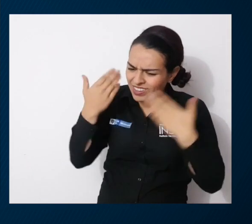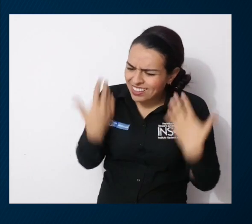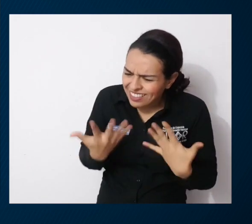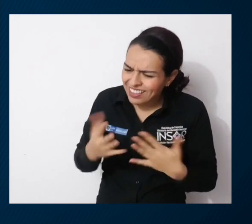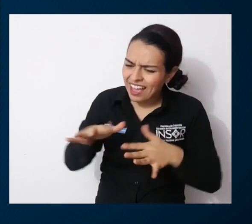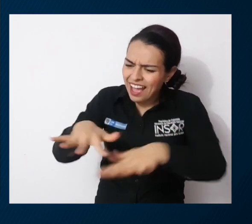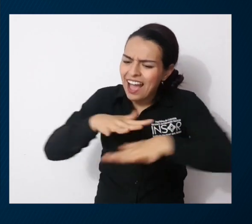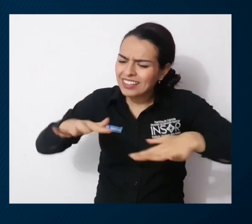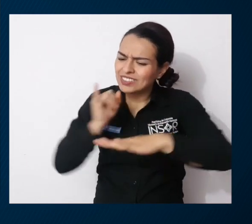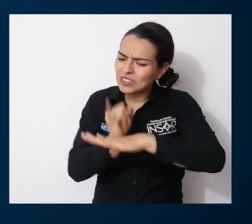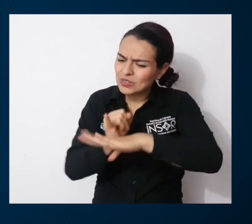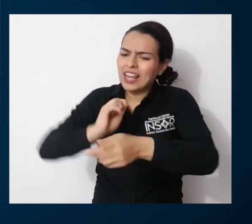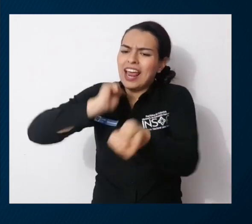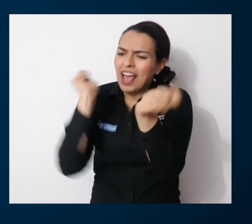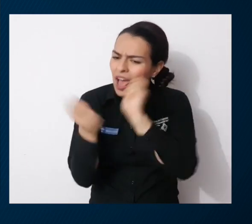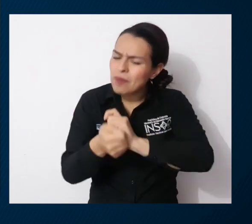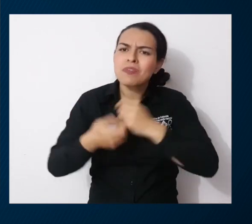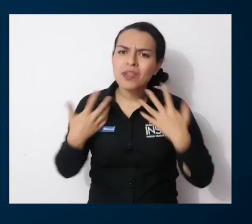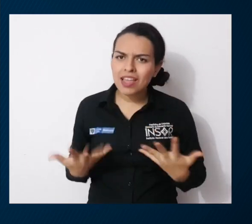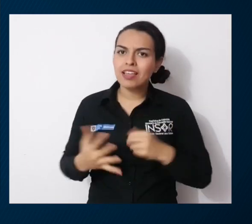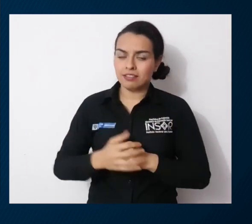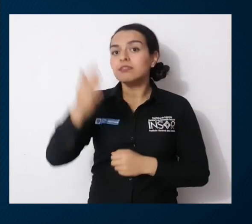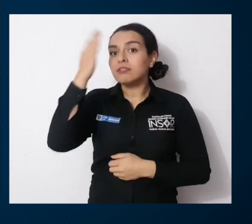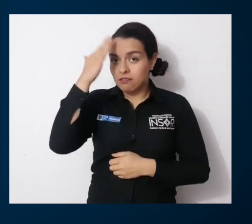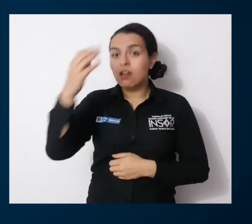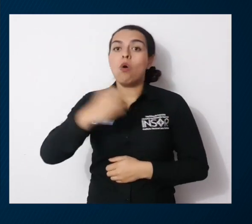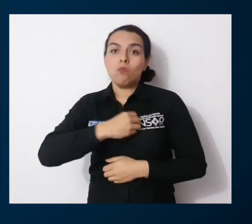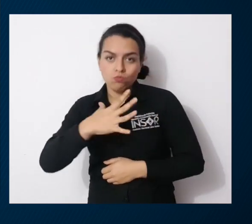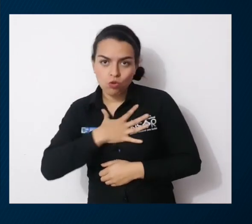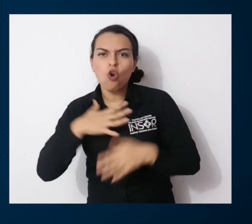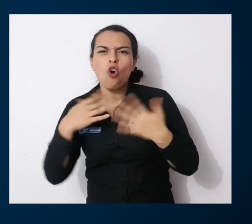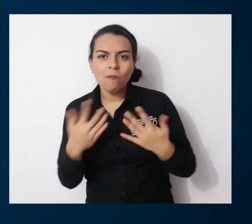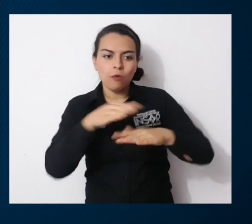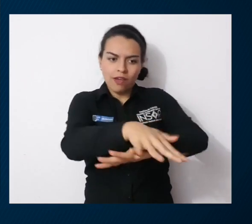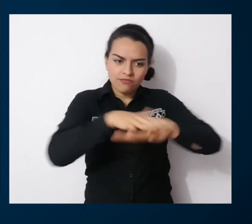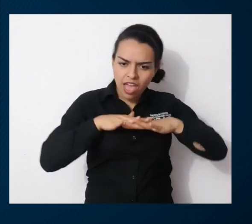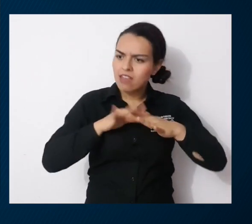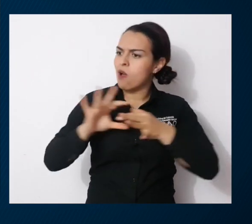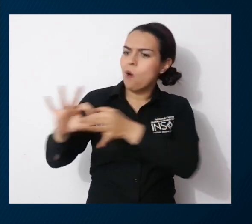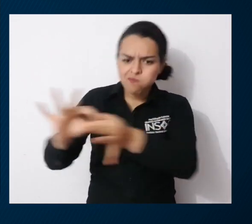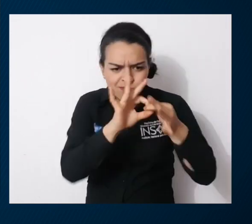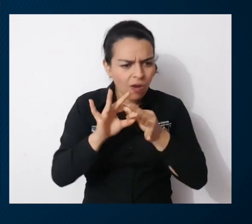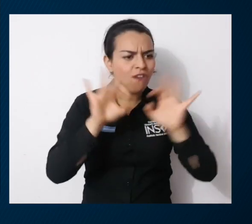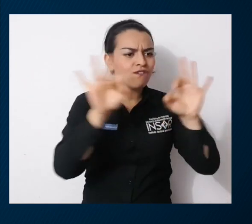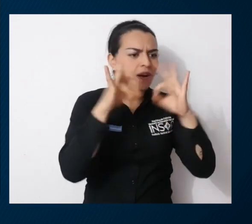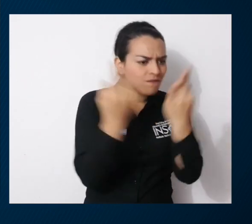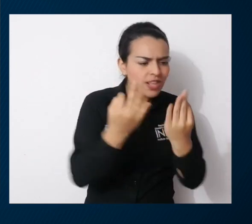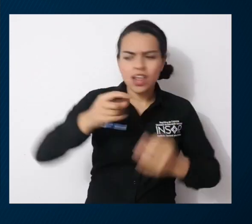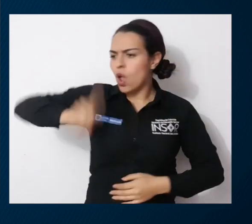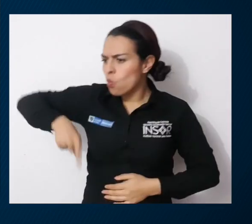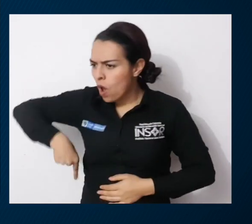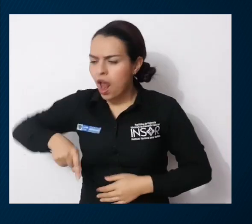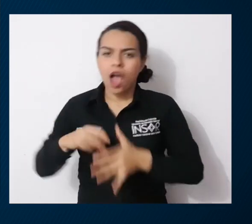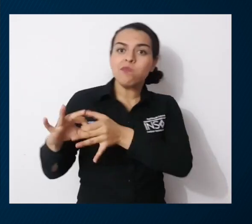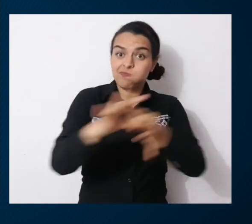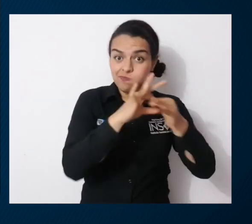ya nos dimos cuenta que sí hay posibilidades de transformación, hay posibilidades de hacer redes, hay una mayor comunicación con la familia escuela. Diría que hay